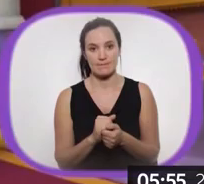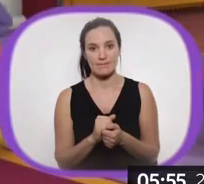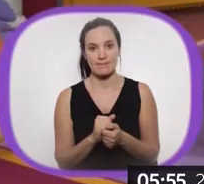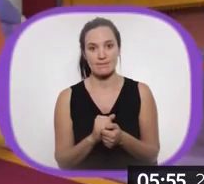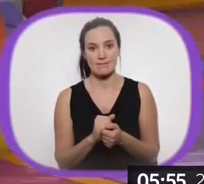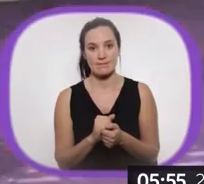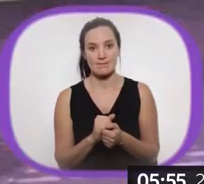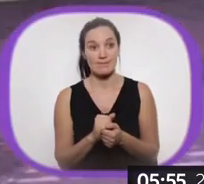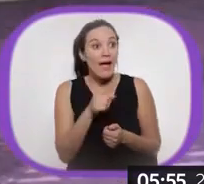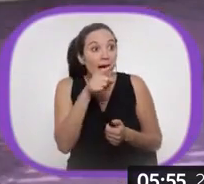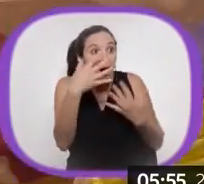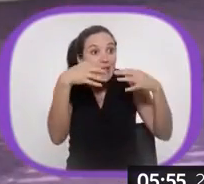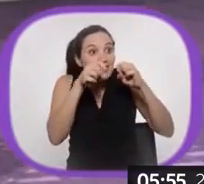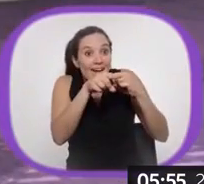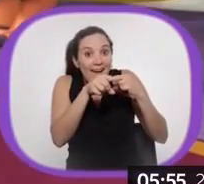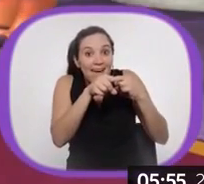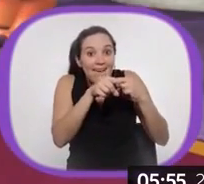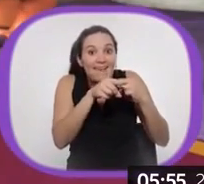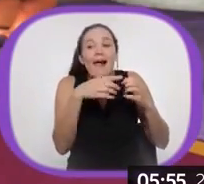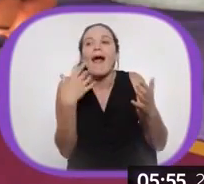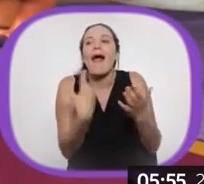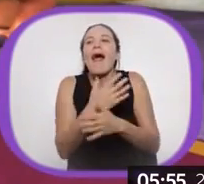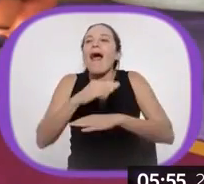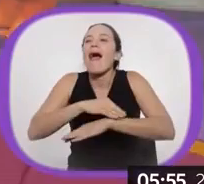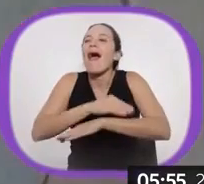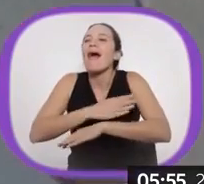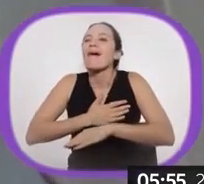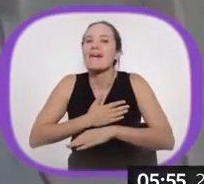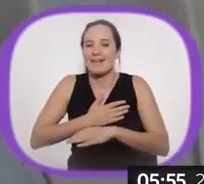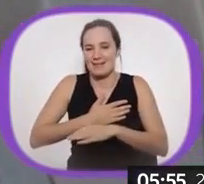¡Miren qué encontré! ¡Oh! ¡Señor Codos!